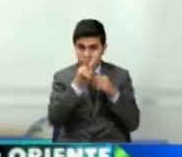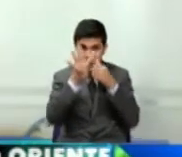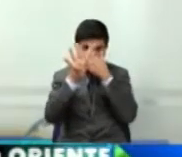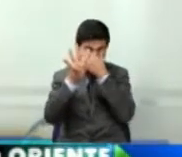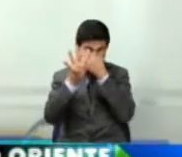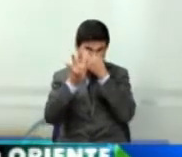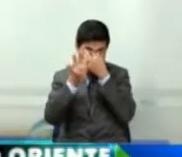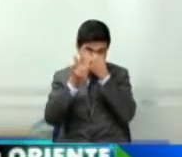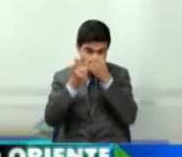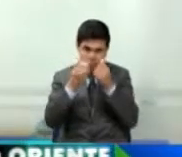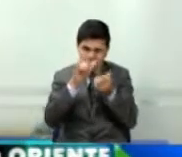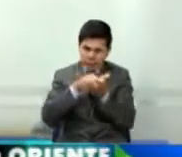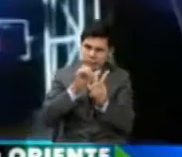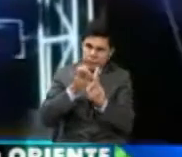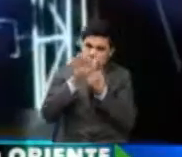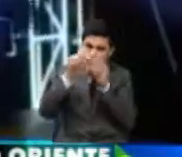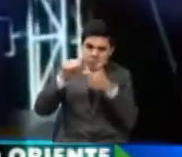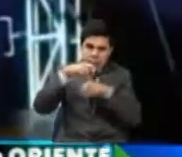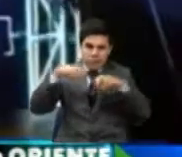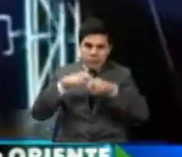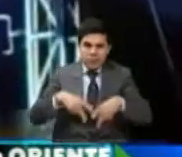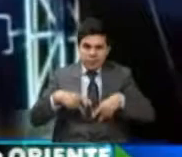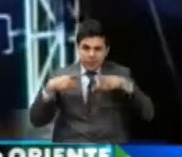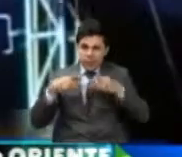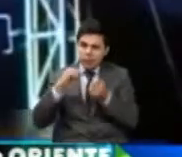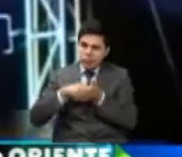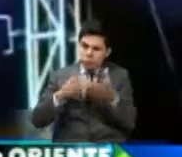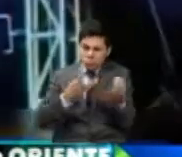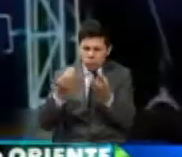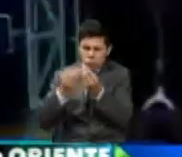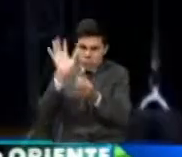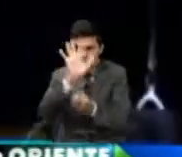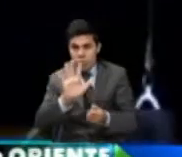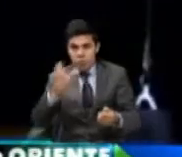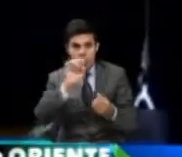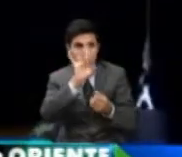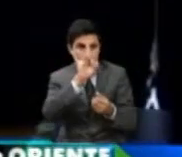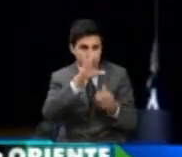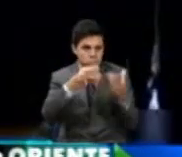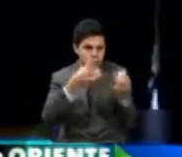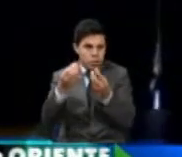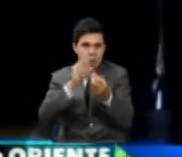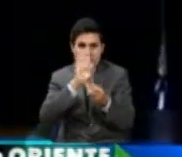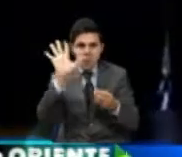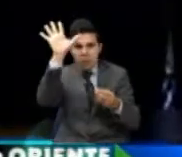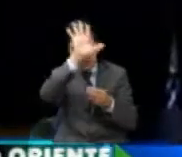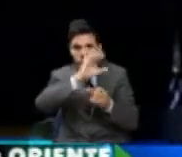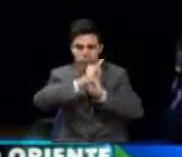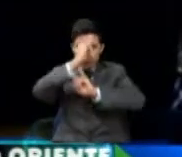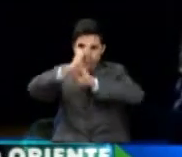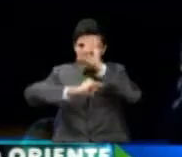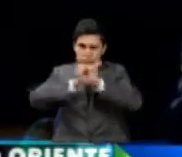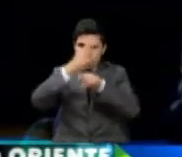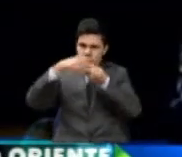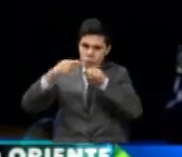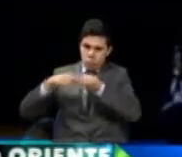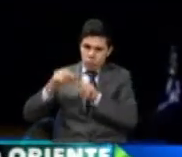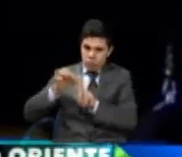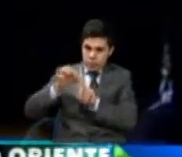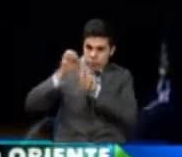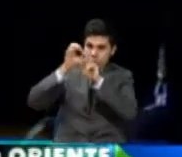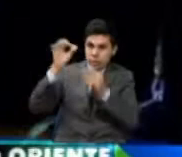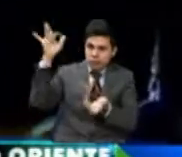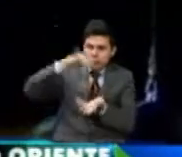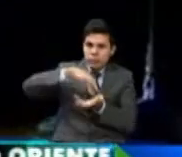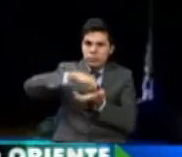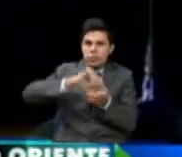Vida con todos los grupos locales. Se espera contar con 15 grupos locales, nacionales e internacionales, y la idea es hacer una